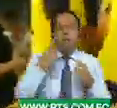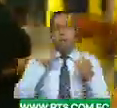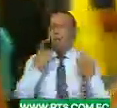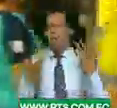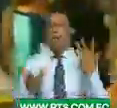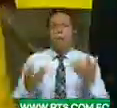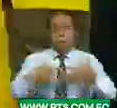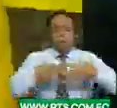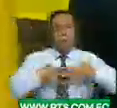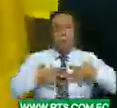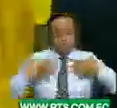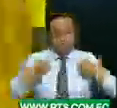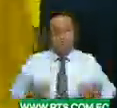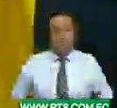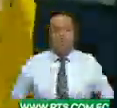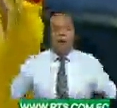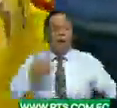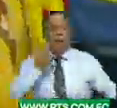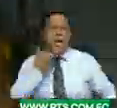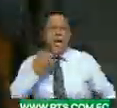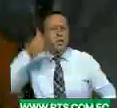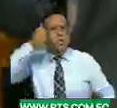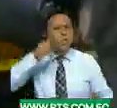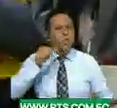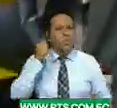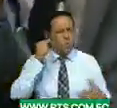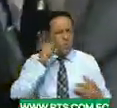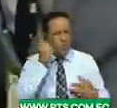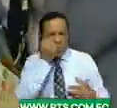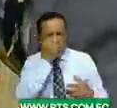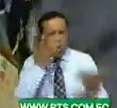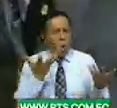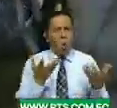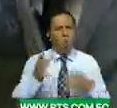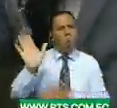sus camisetas, banderas y el grito Ecuador,